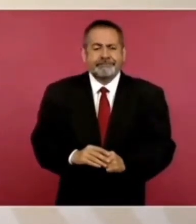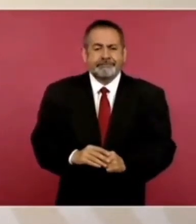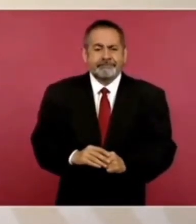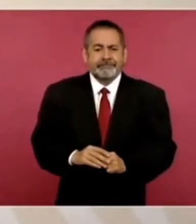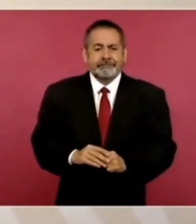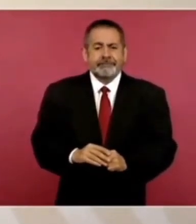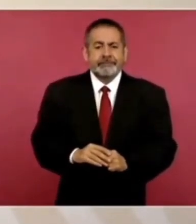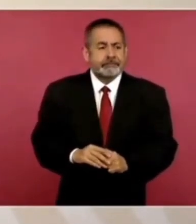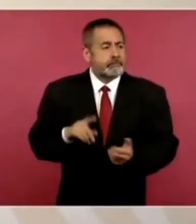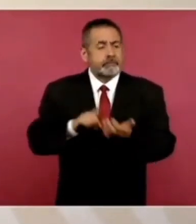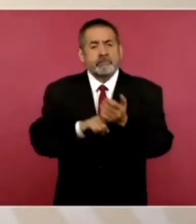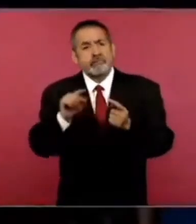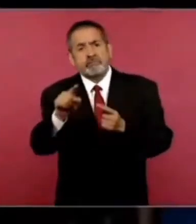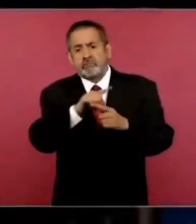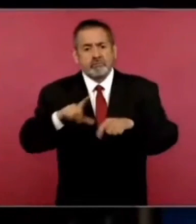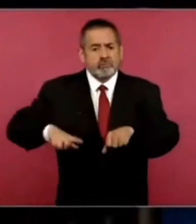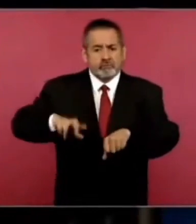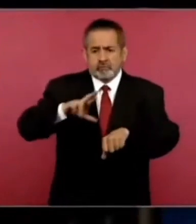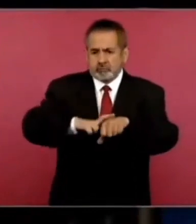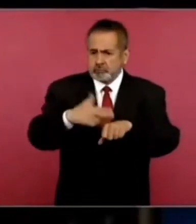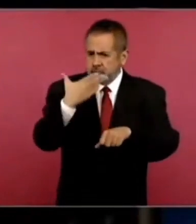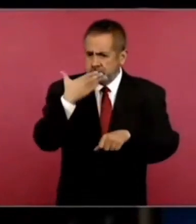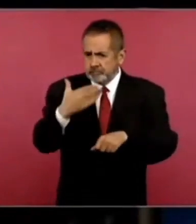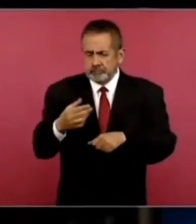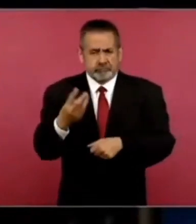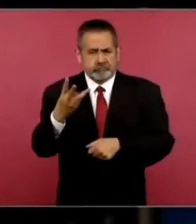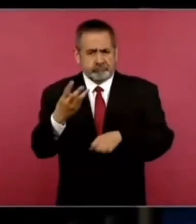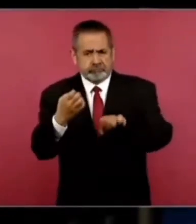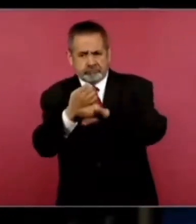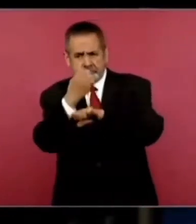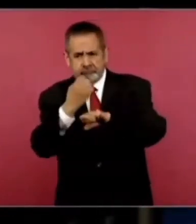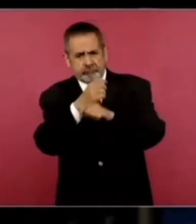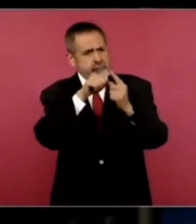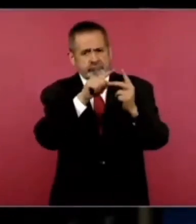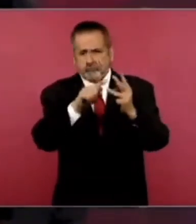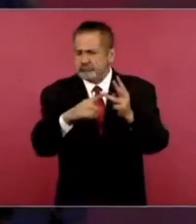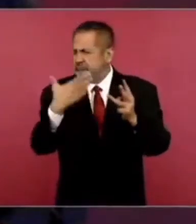muy buenos los gobernadores de los 3 estados,